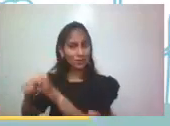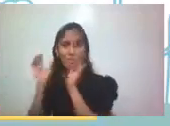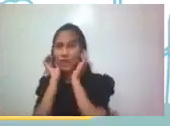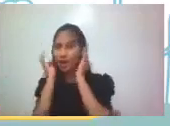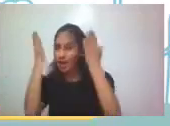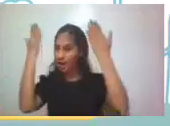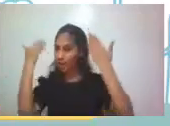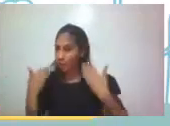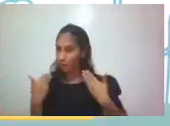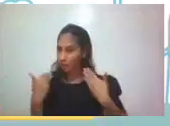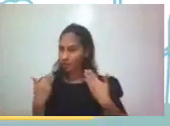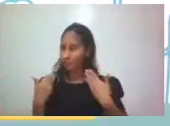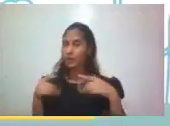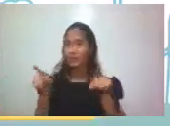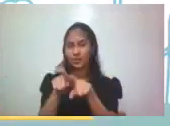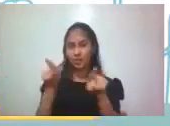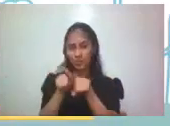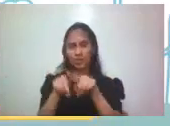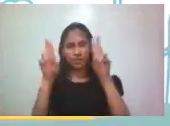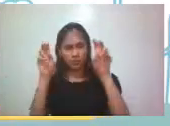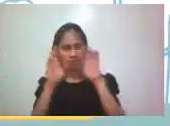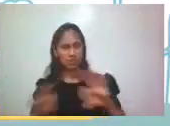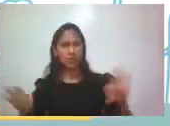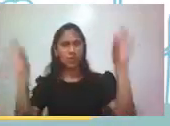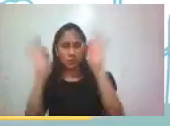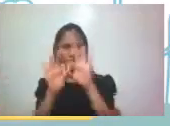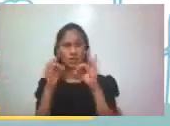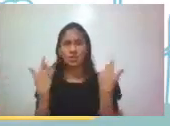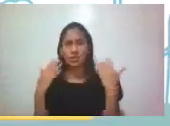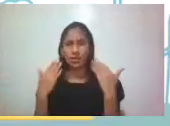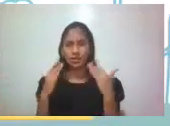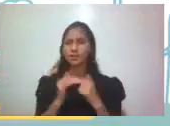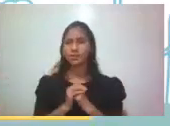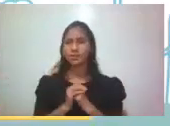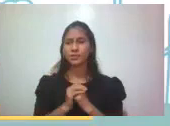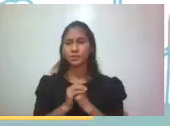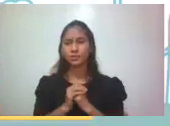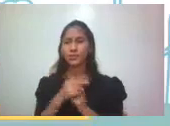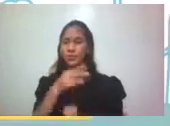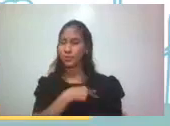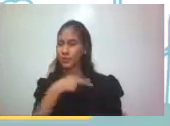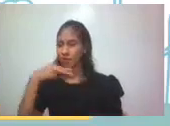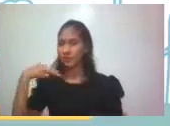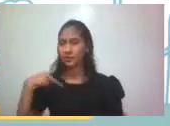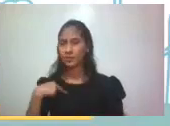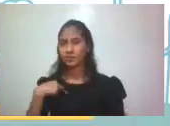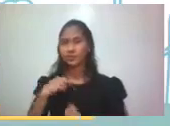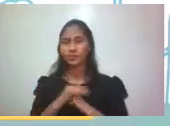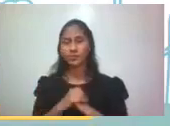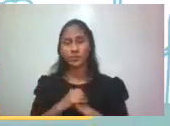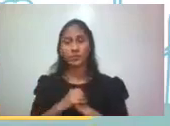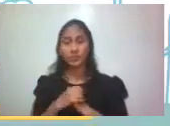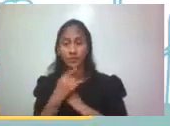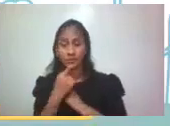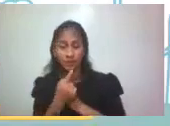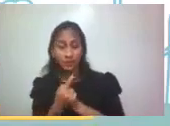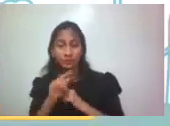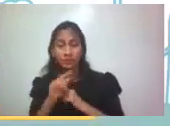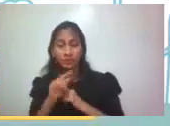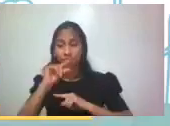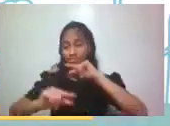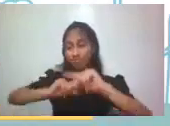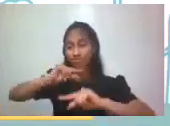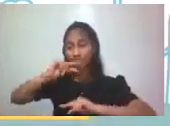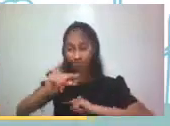También es otro interés común que tenemos, sobre los cuales nosotros venimos construyendo la